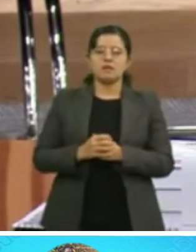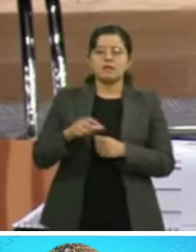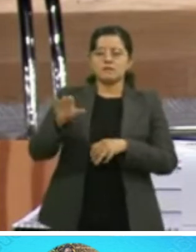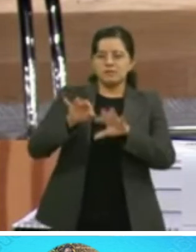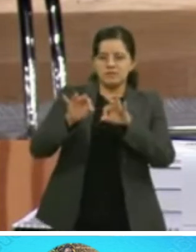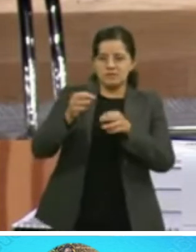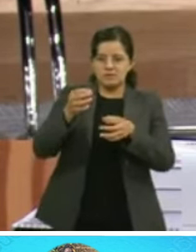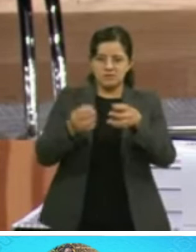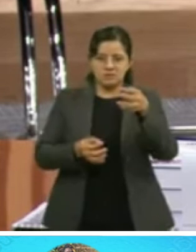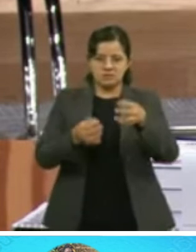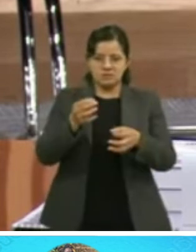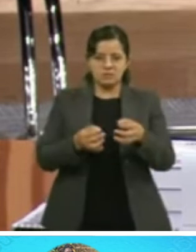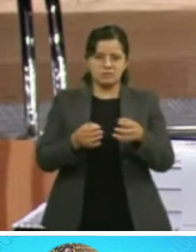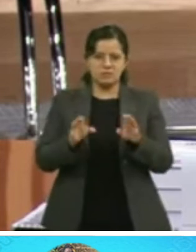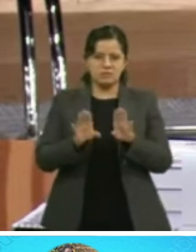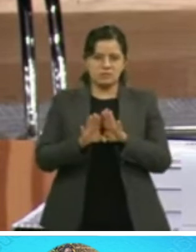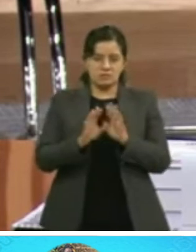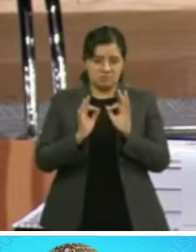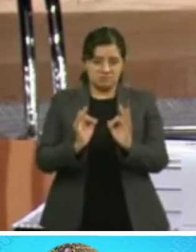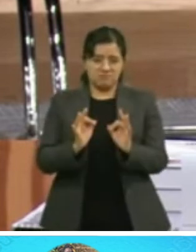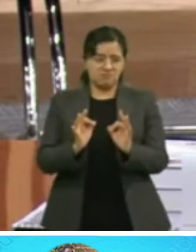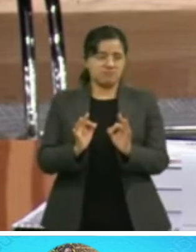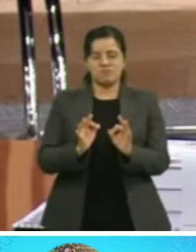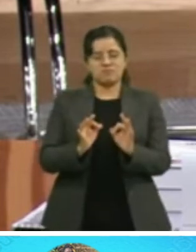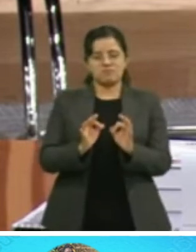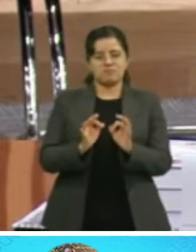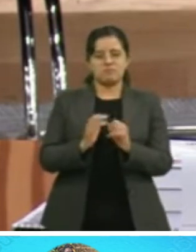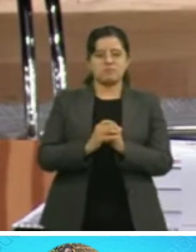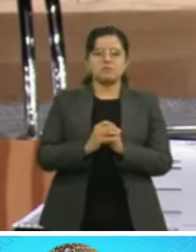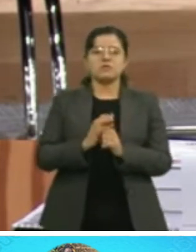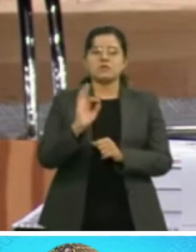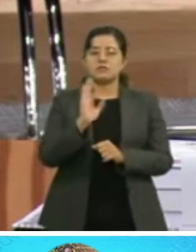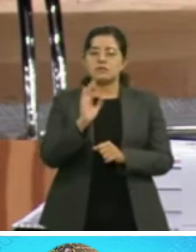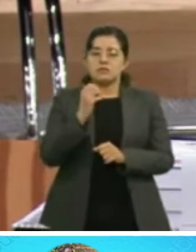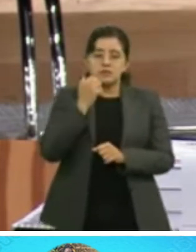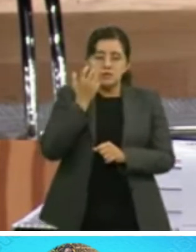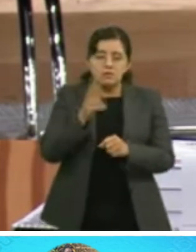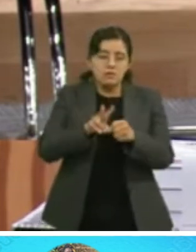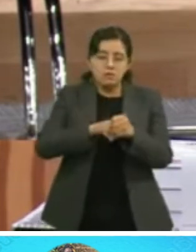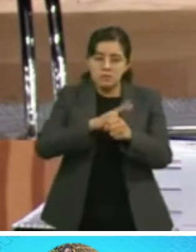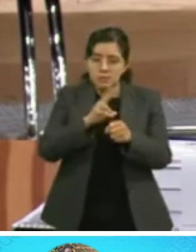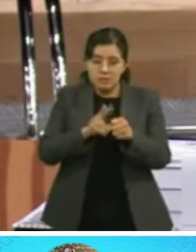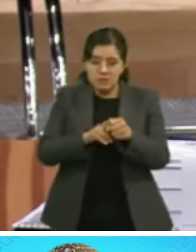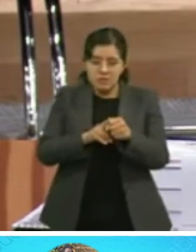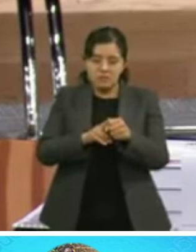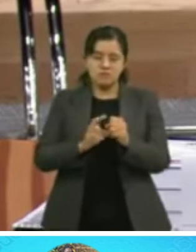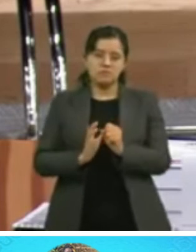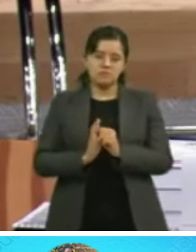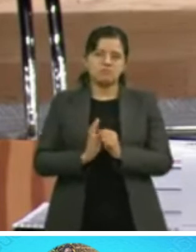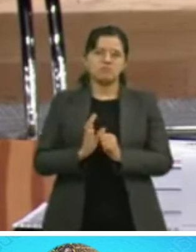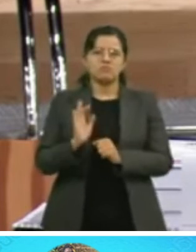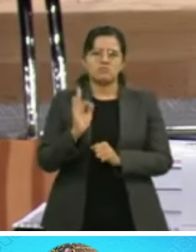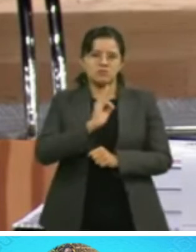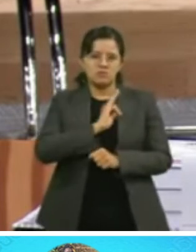judiciales en condiciones óptimas, o si se quiere, normales, como el